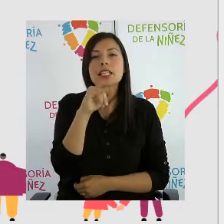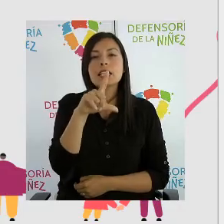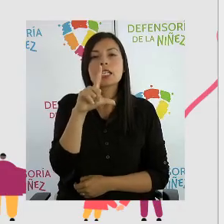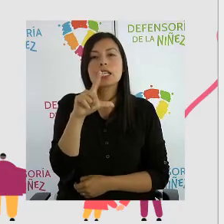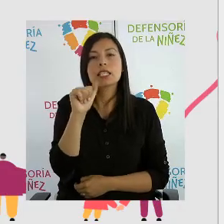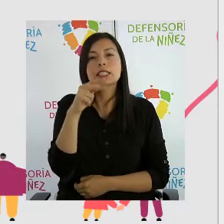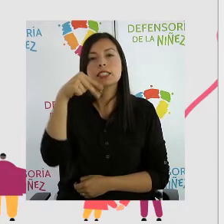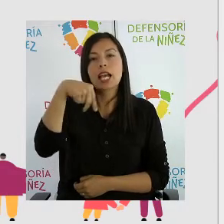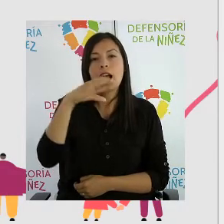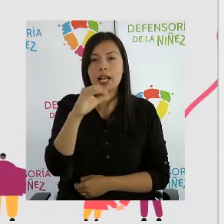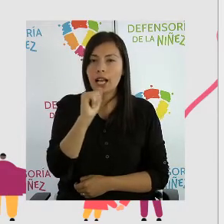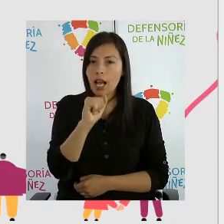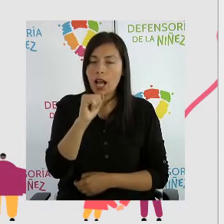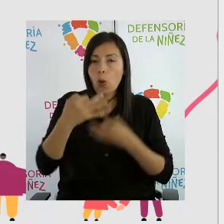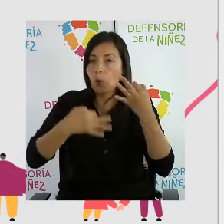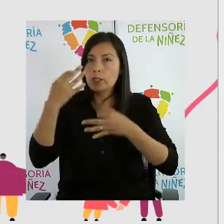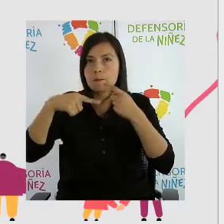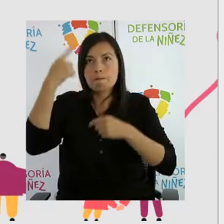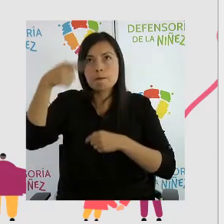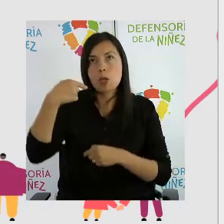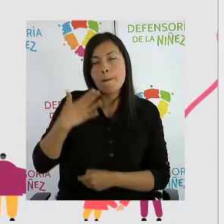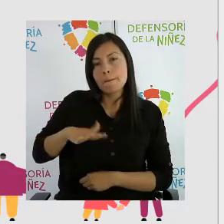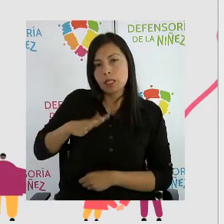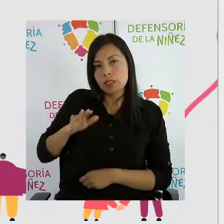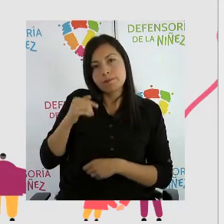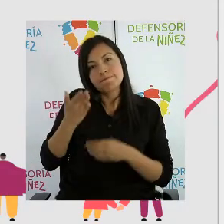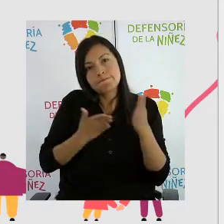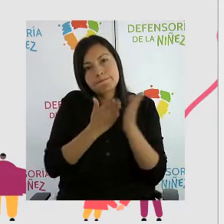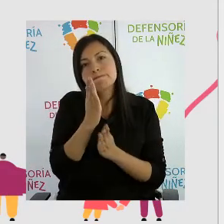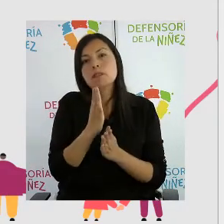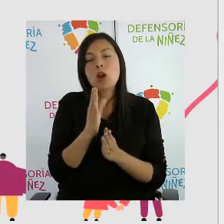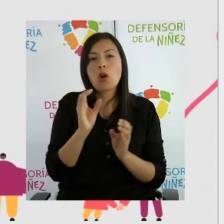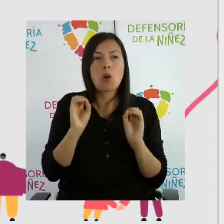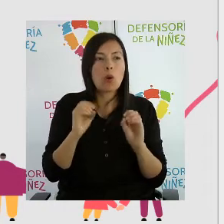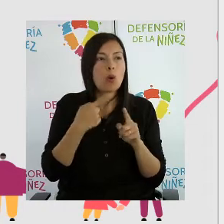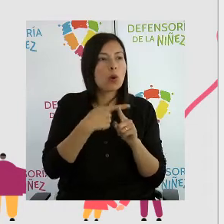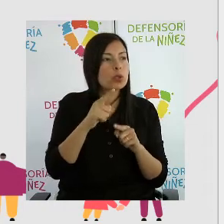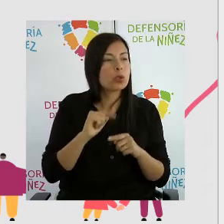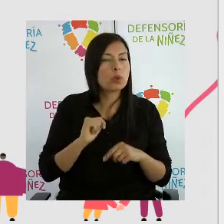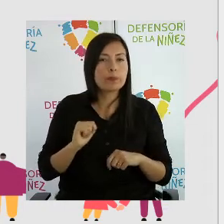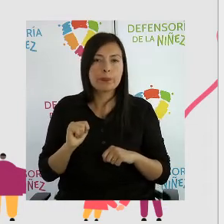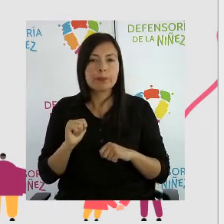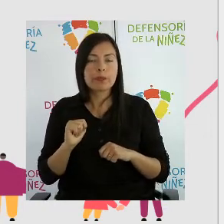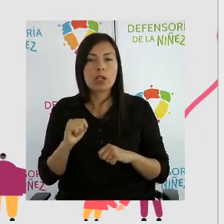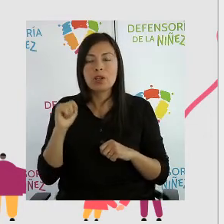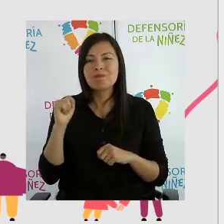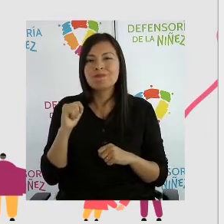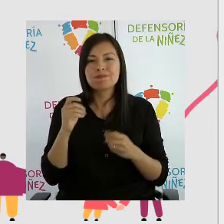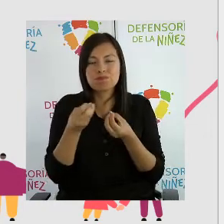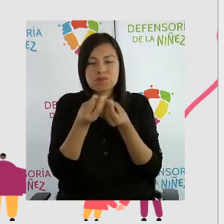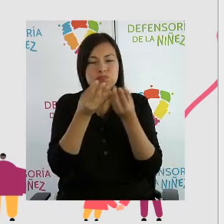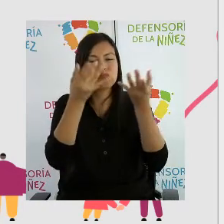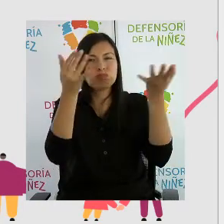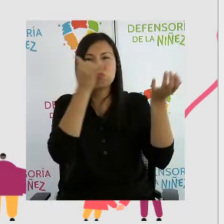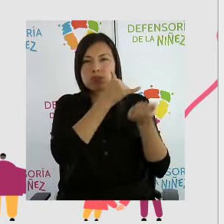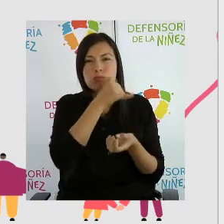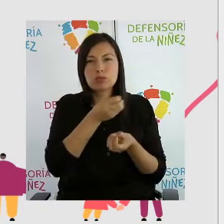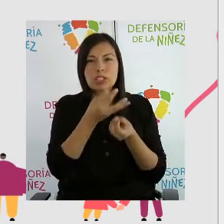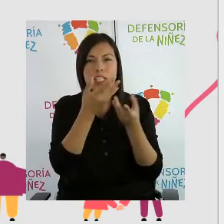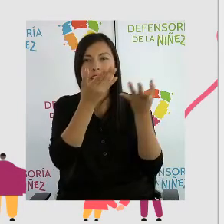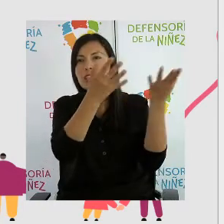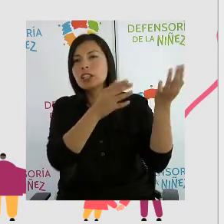inicie el próximo martes, en el episodio o los episodios persistentes de contaminación que viven